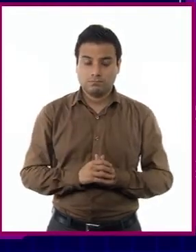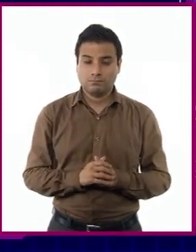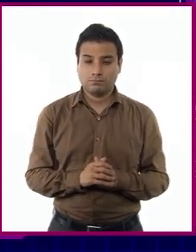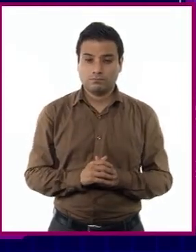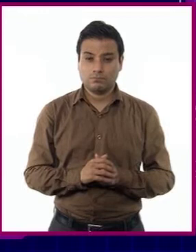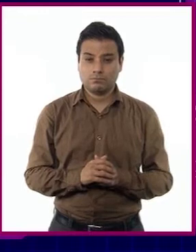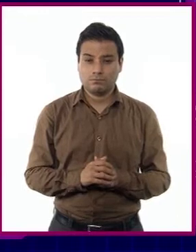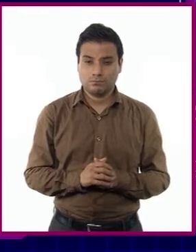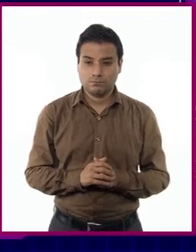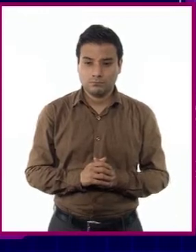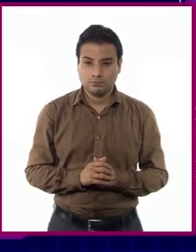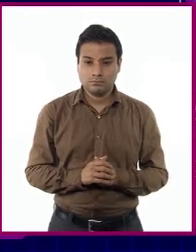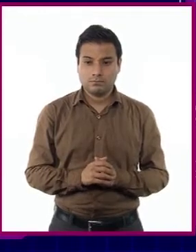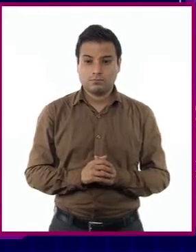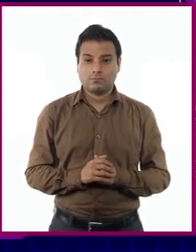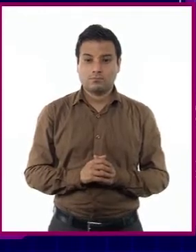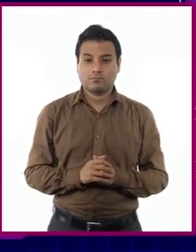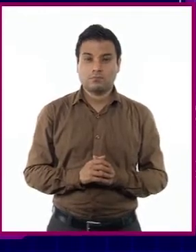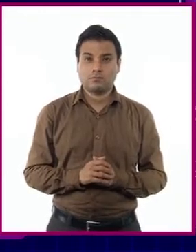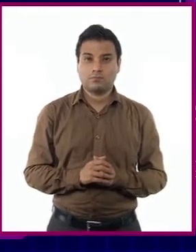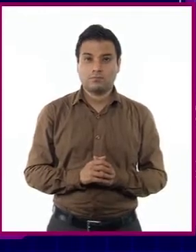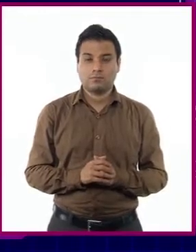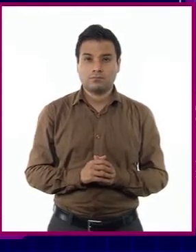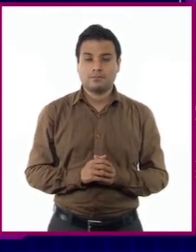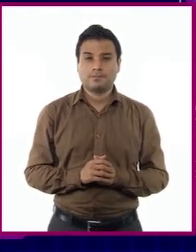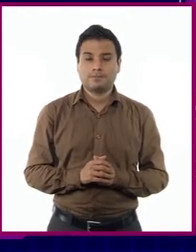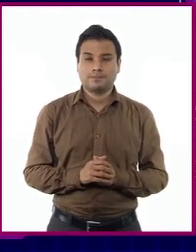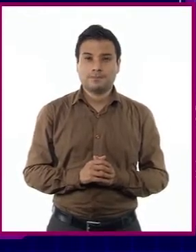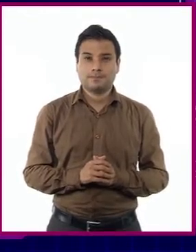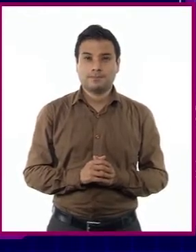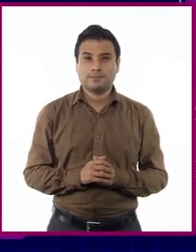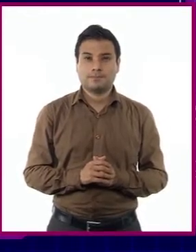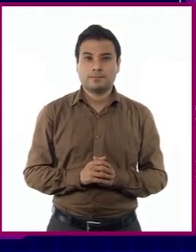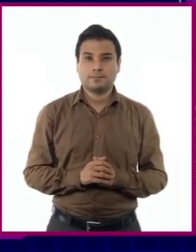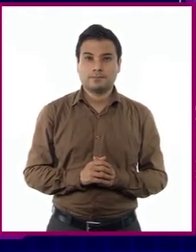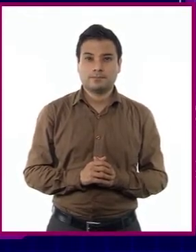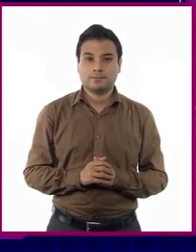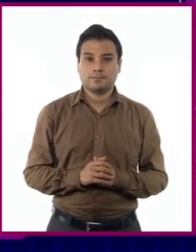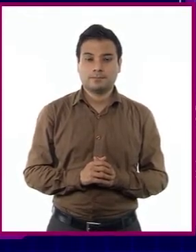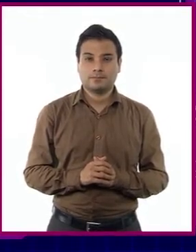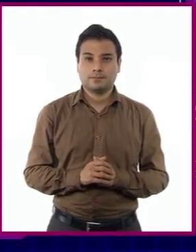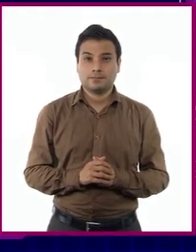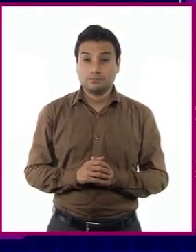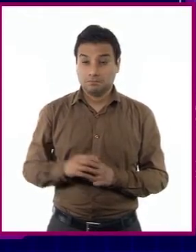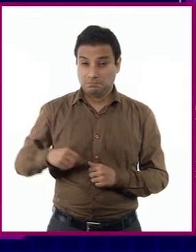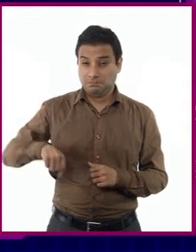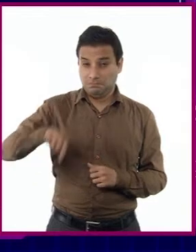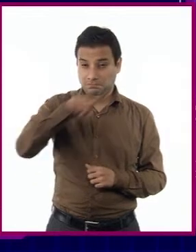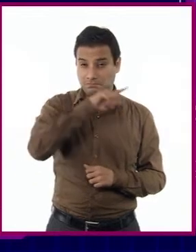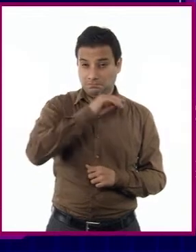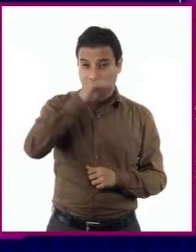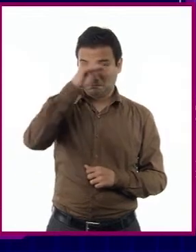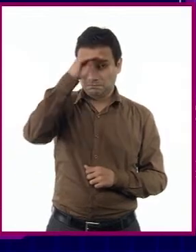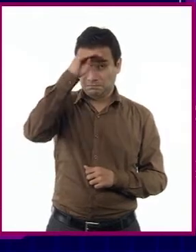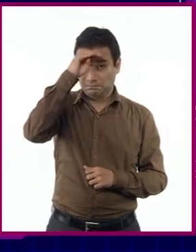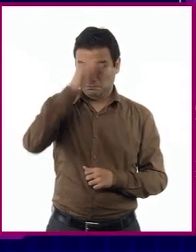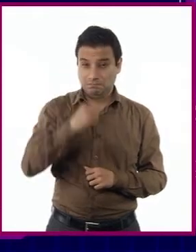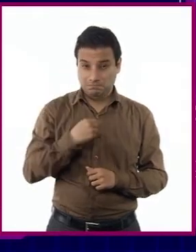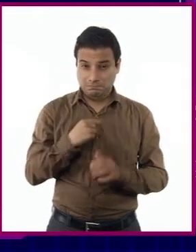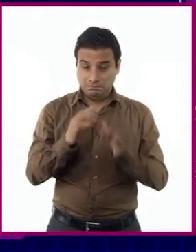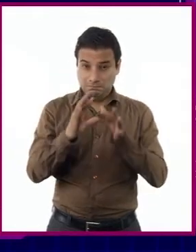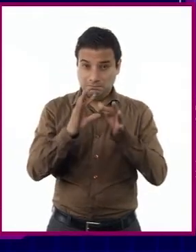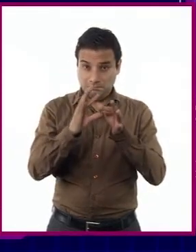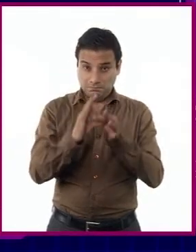área de su base por su altura consideran que lo anterior es válido